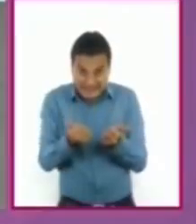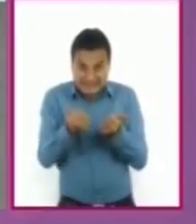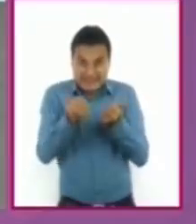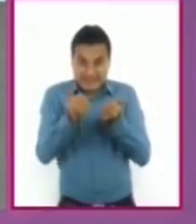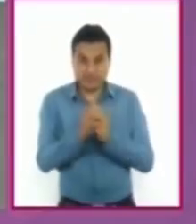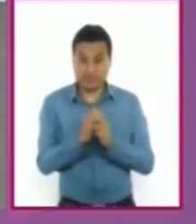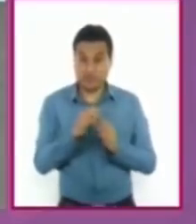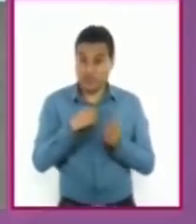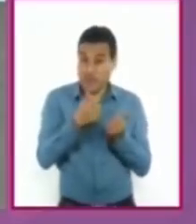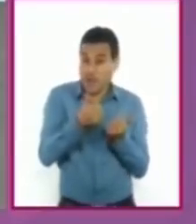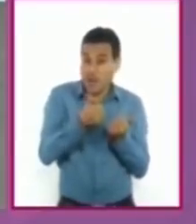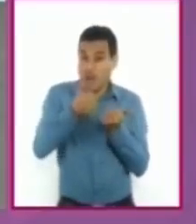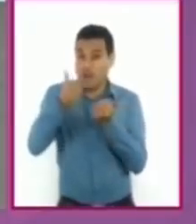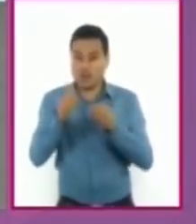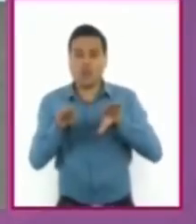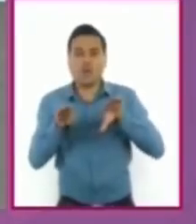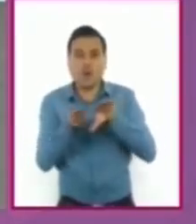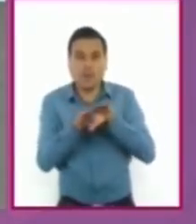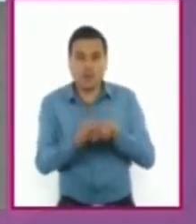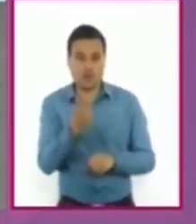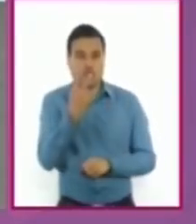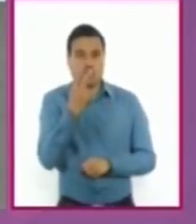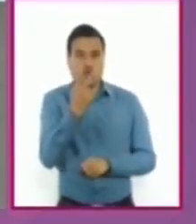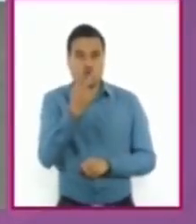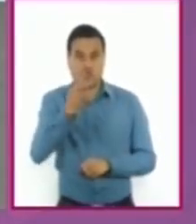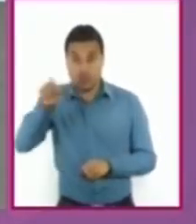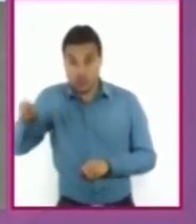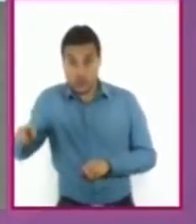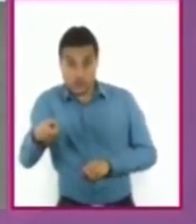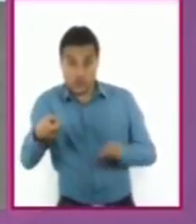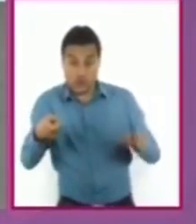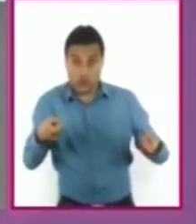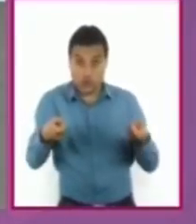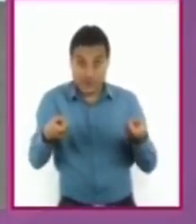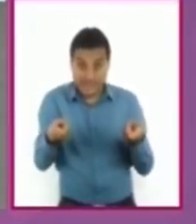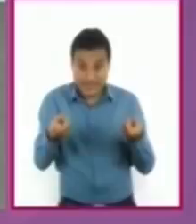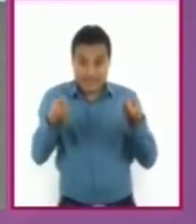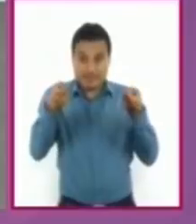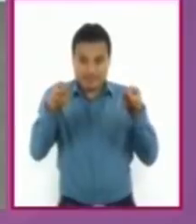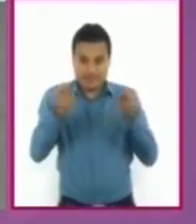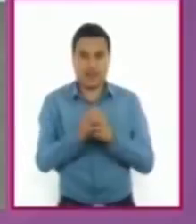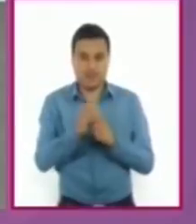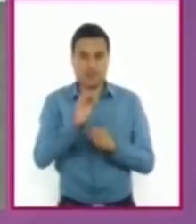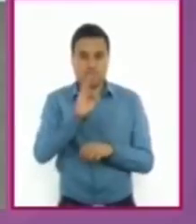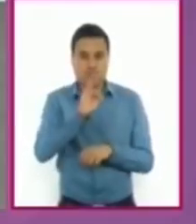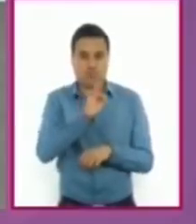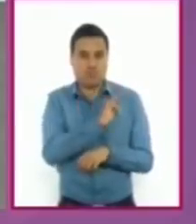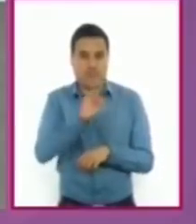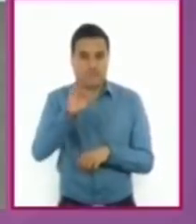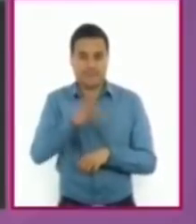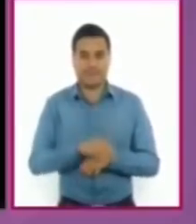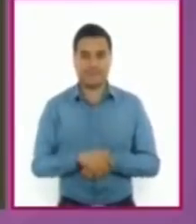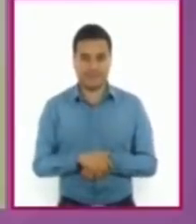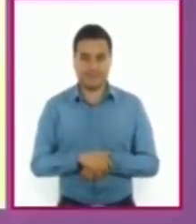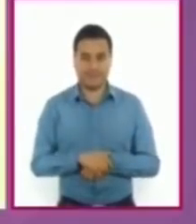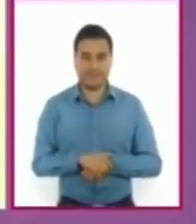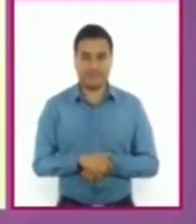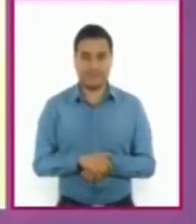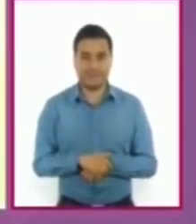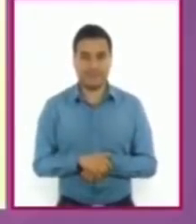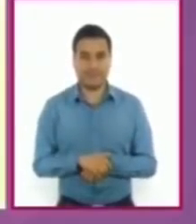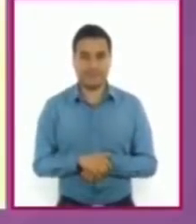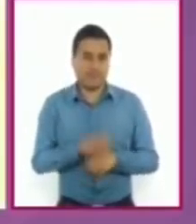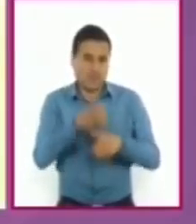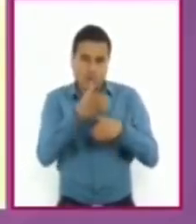habría podido lograrse con dos grúas cuyas fuerzas permitieran levantarla y colocarla en el lugar de restauración. Todos los